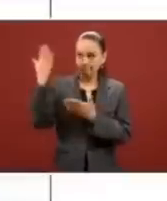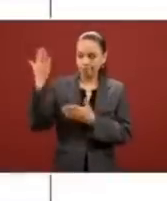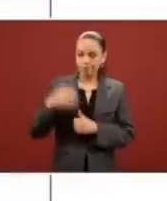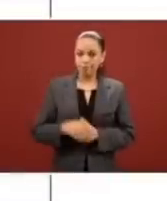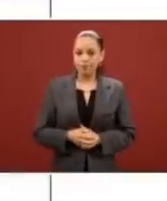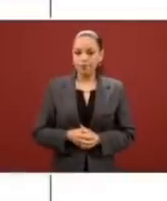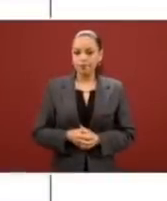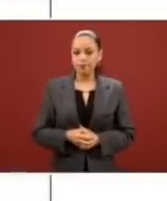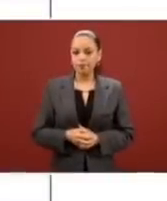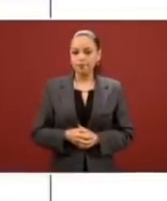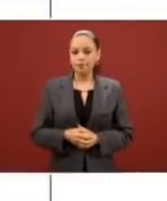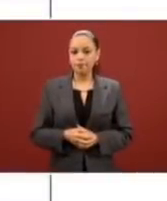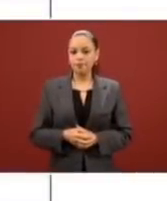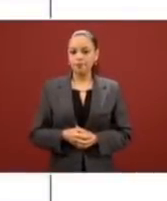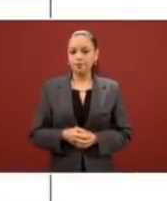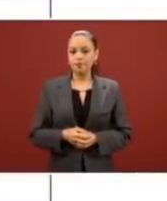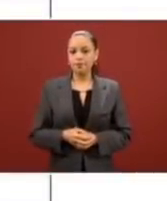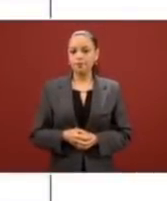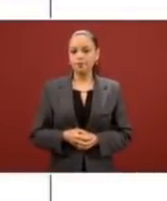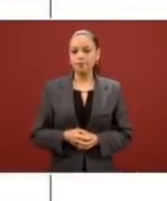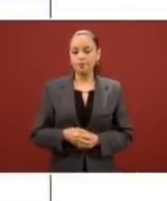A favor.